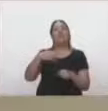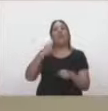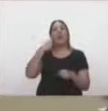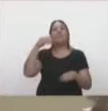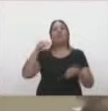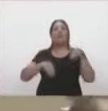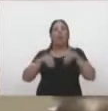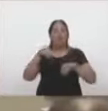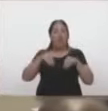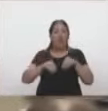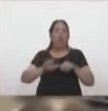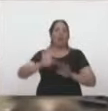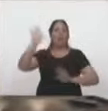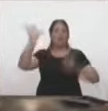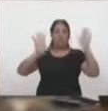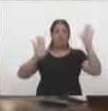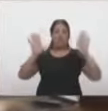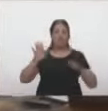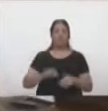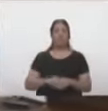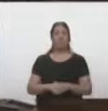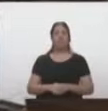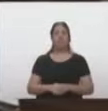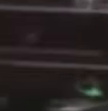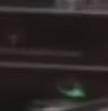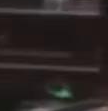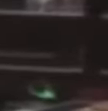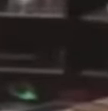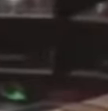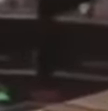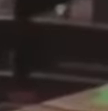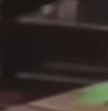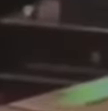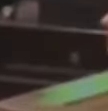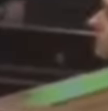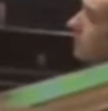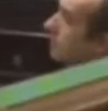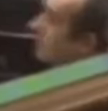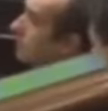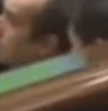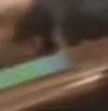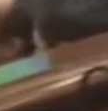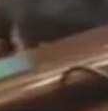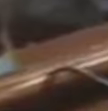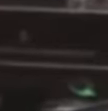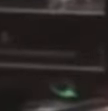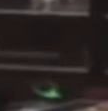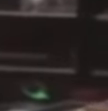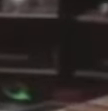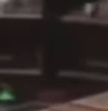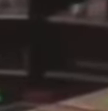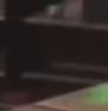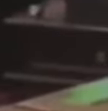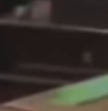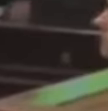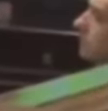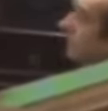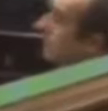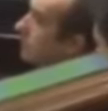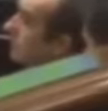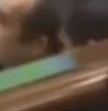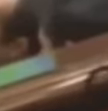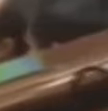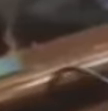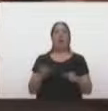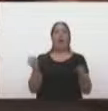los tiempos de la política argentina. ¿Cuánta gente necesitas para que te ayude a llevar tu trabajo como senador? Mirá,